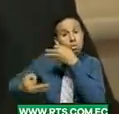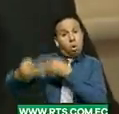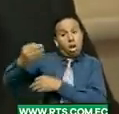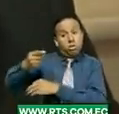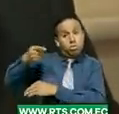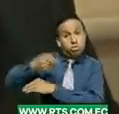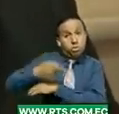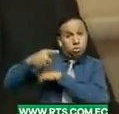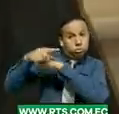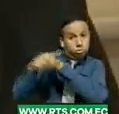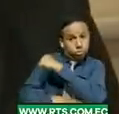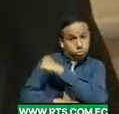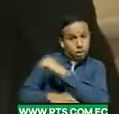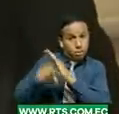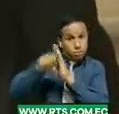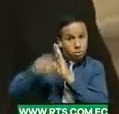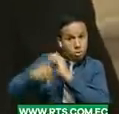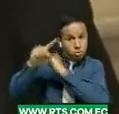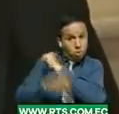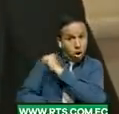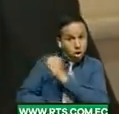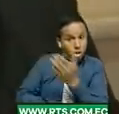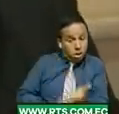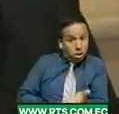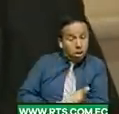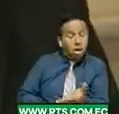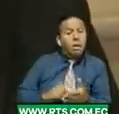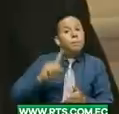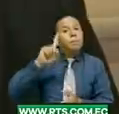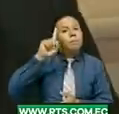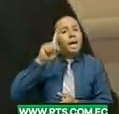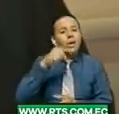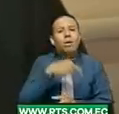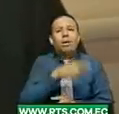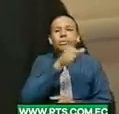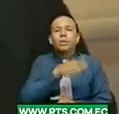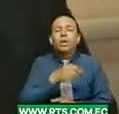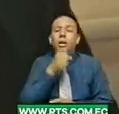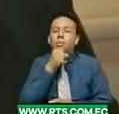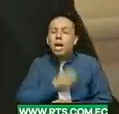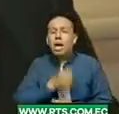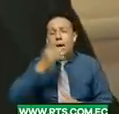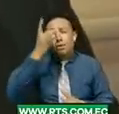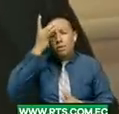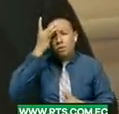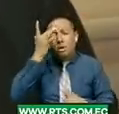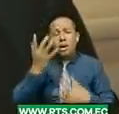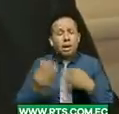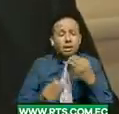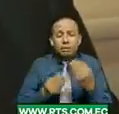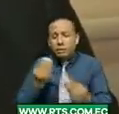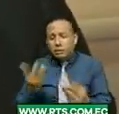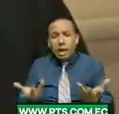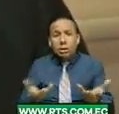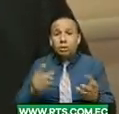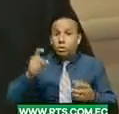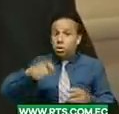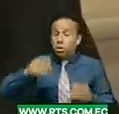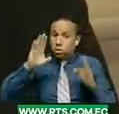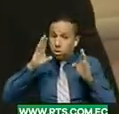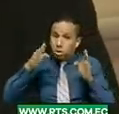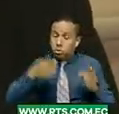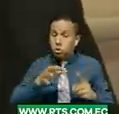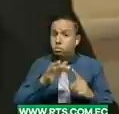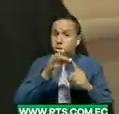juez, pero para beneficio del profesor y de la familia, por ser de atención prioritaria, por